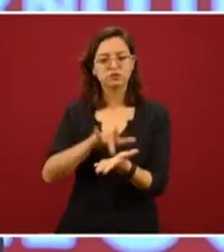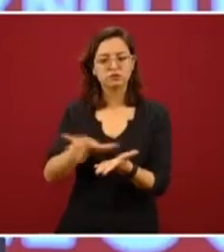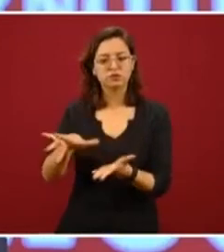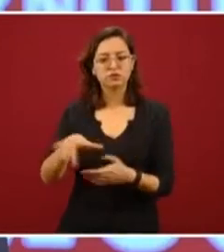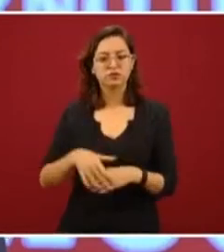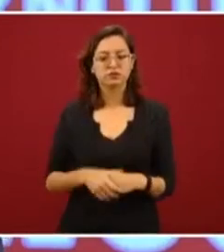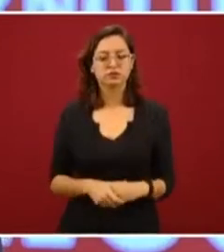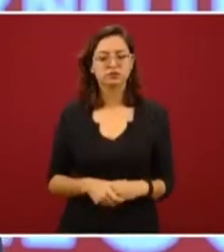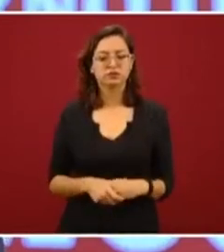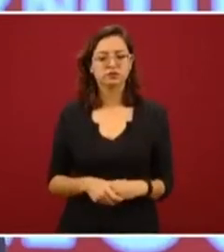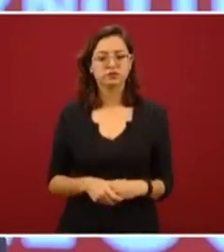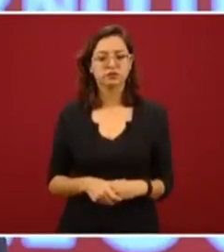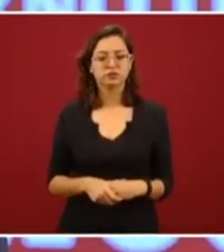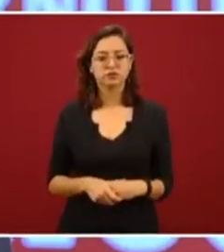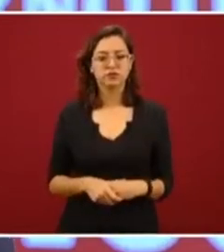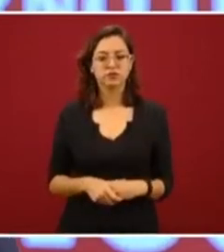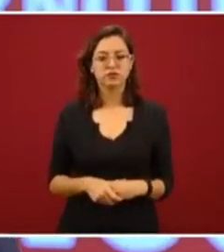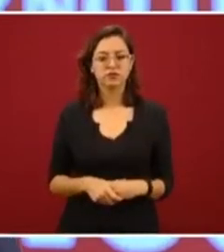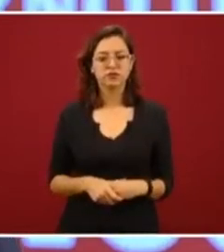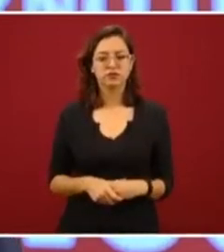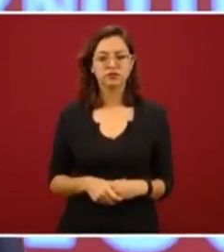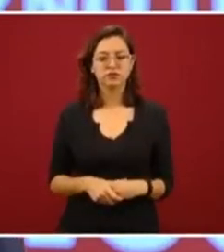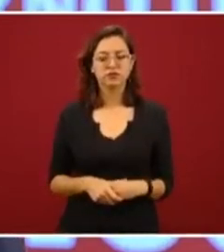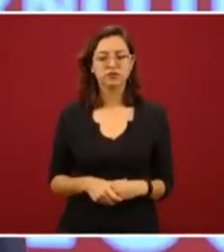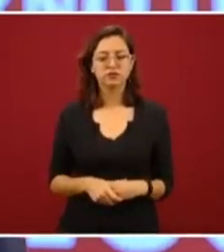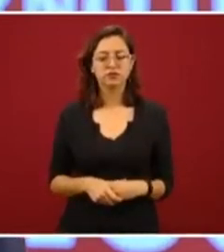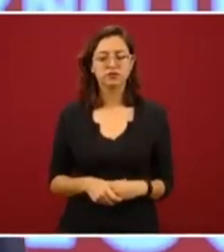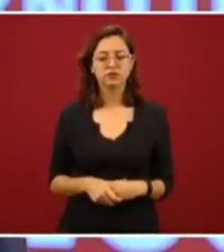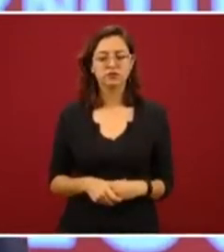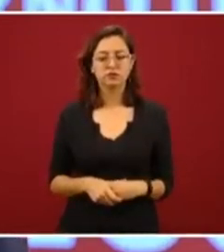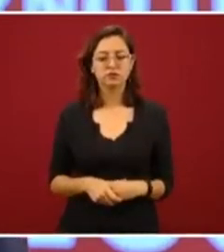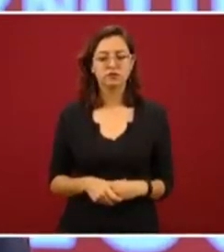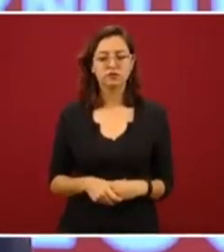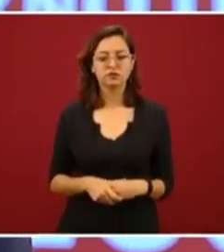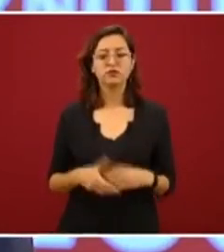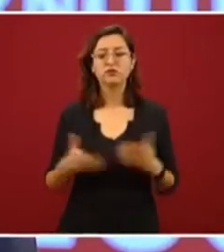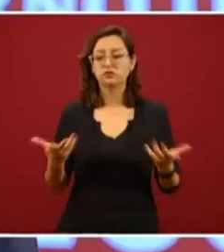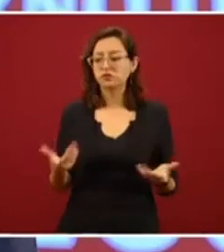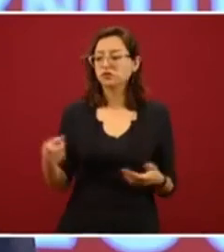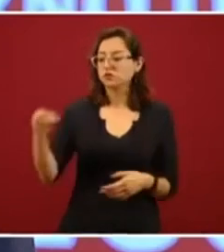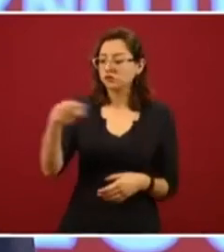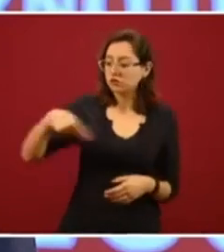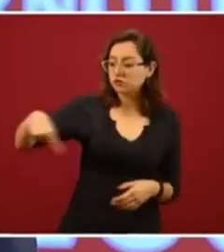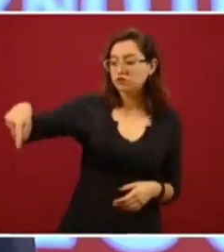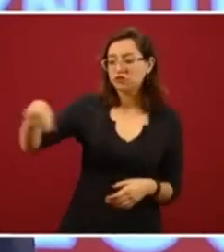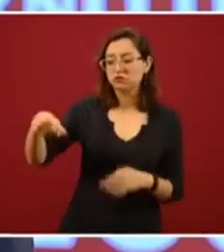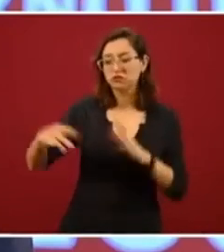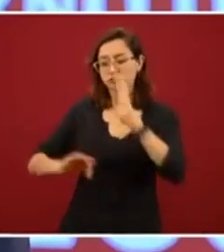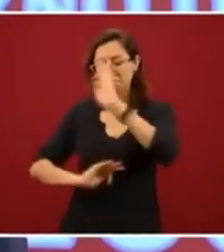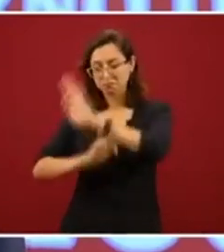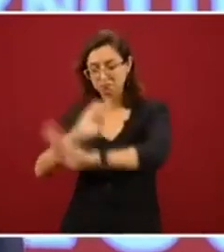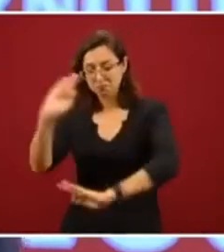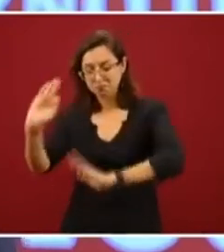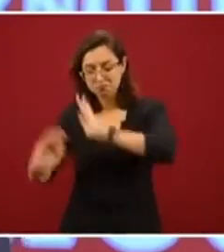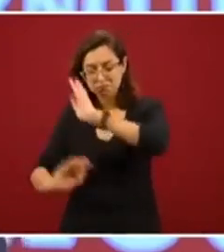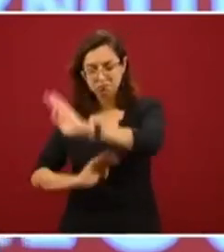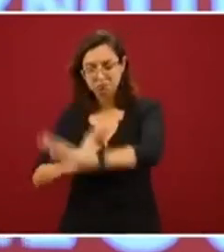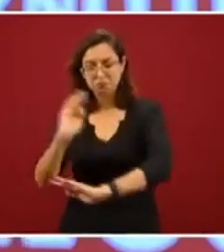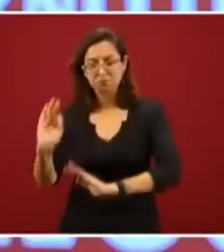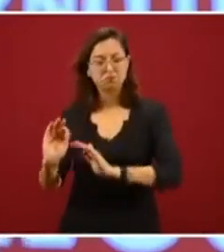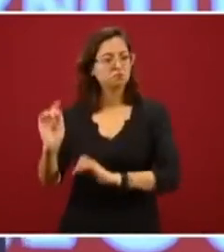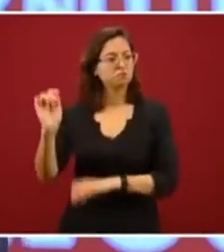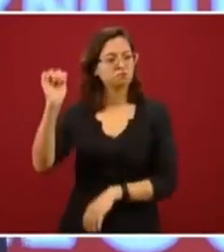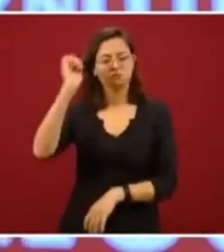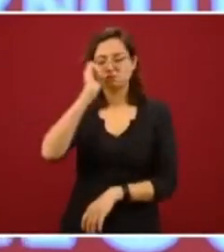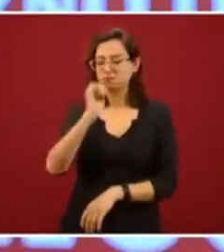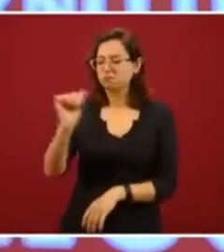que tengan el tratamiento que merecen todo el